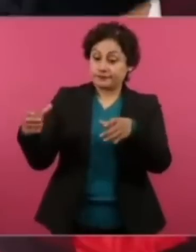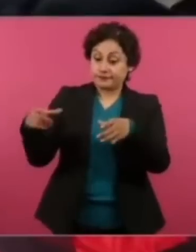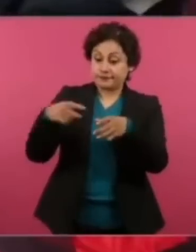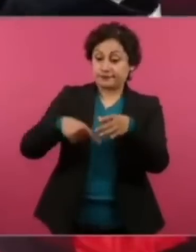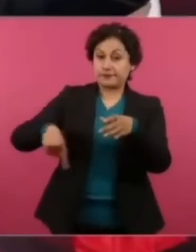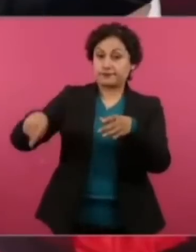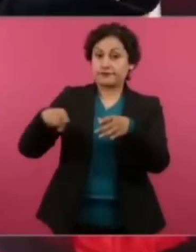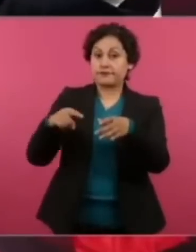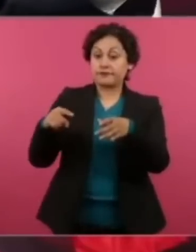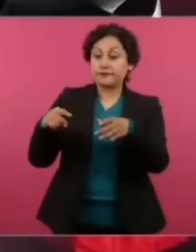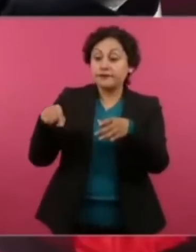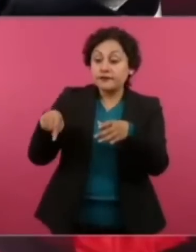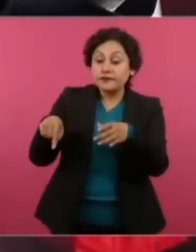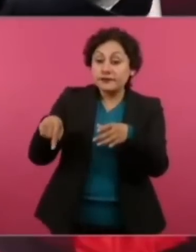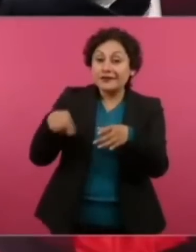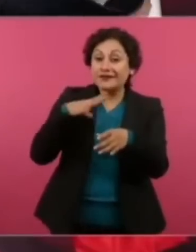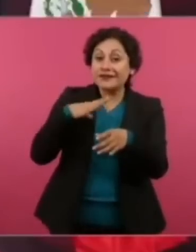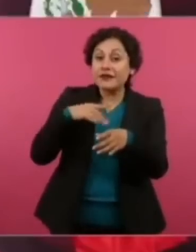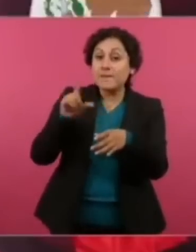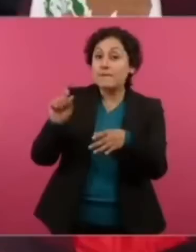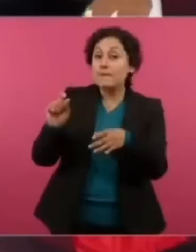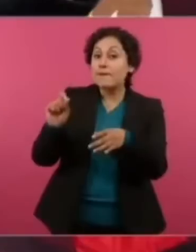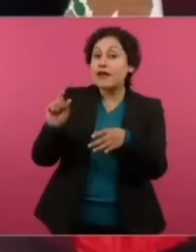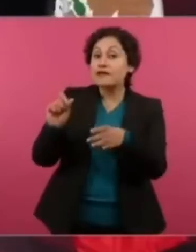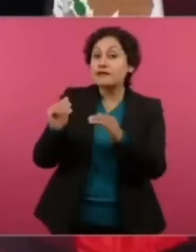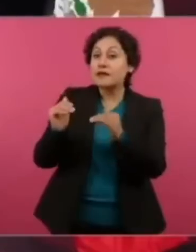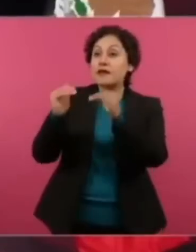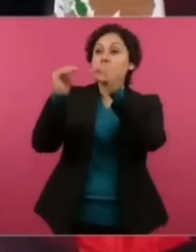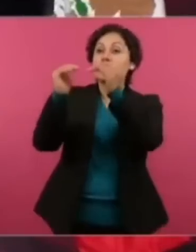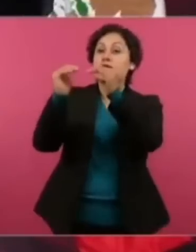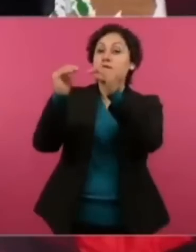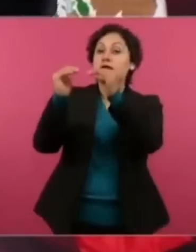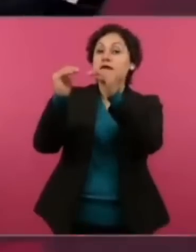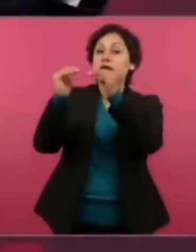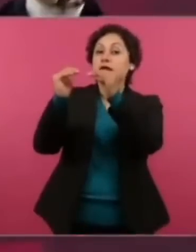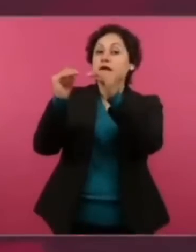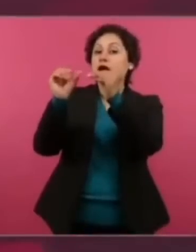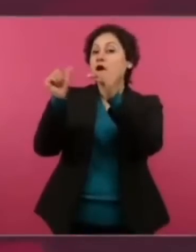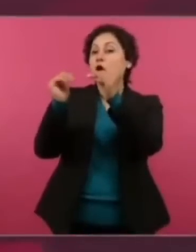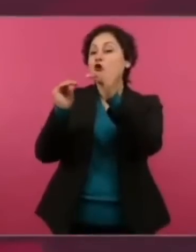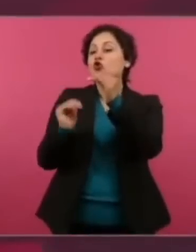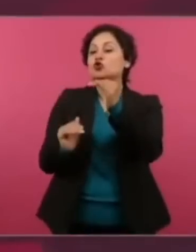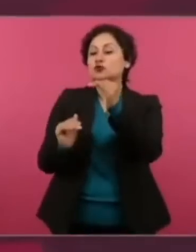que son los que tienen más que el resto.